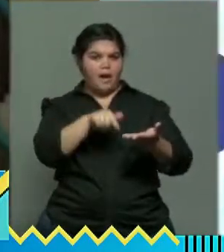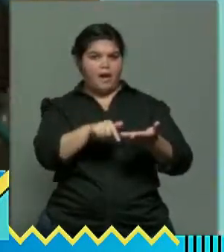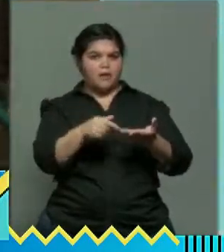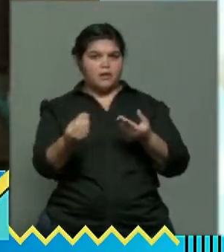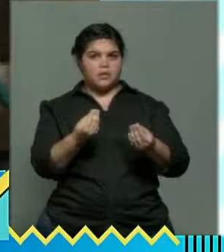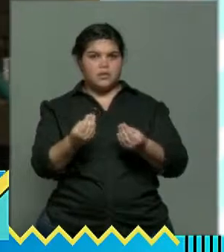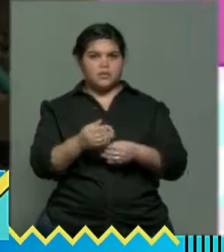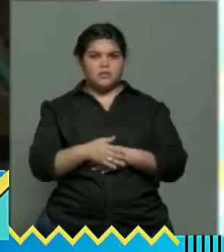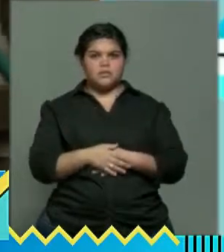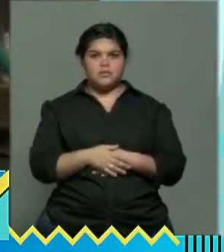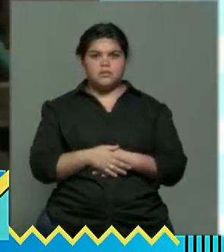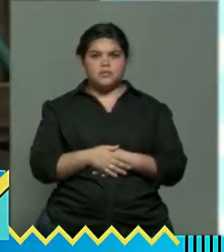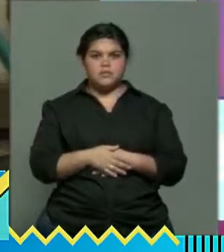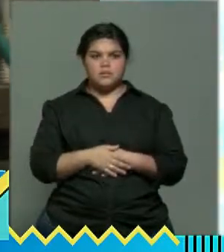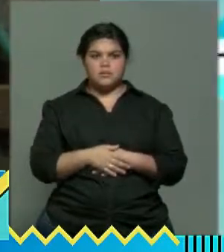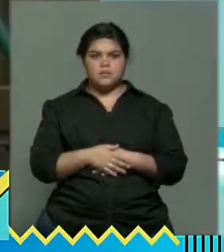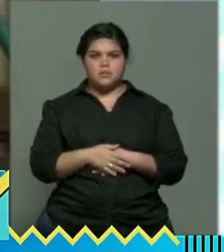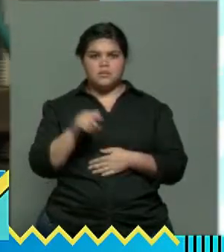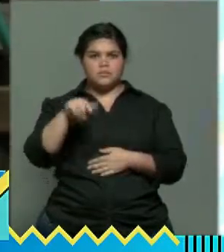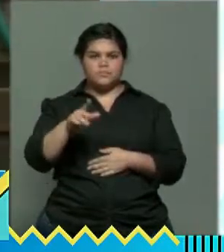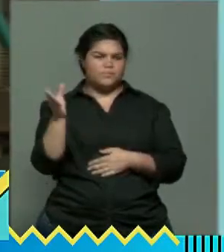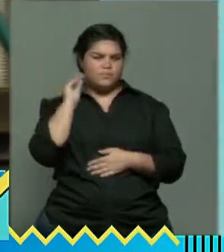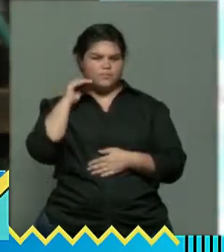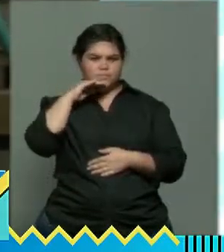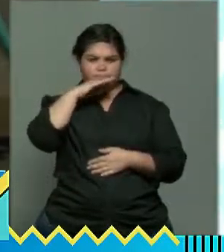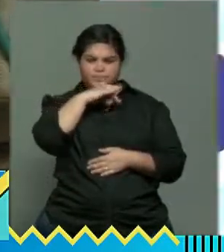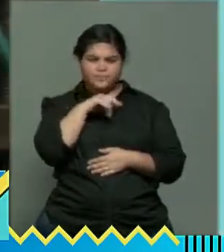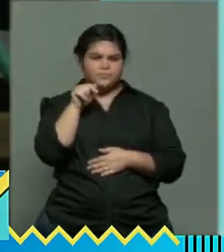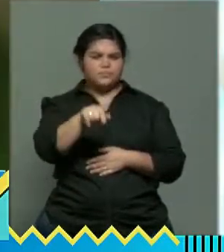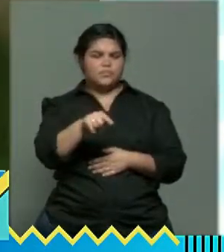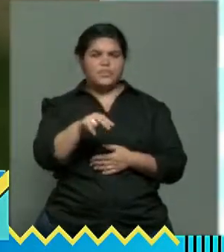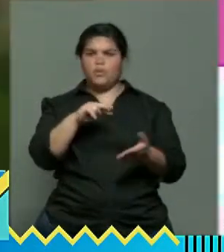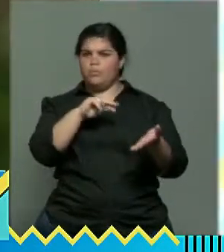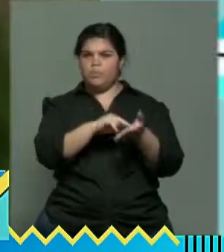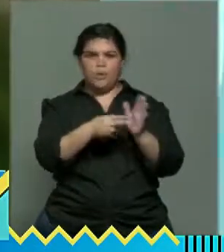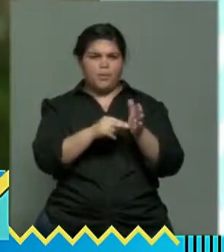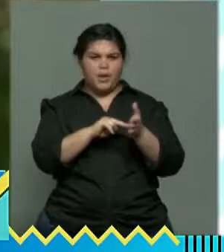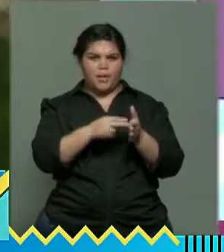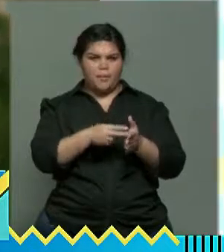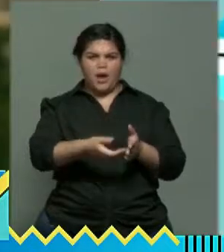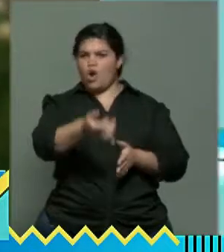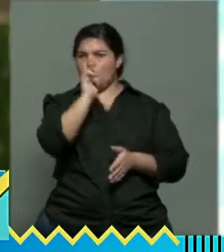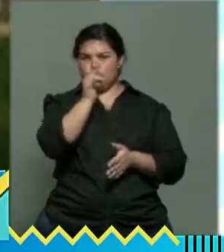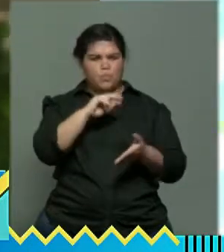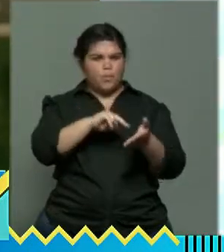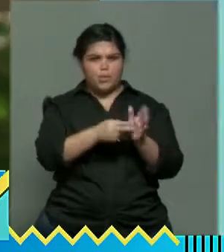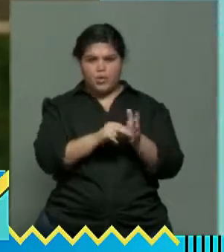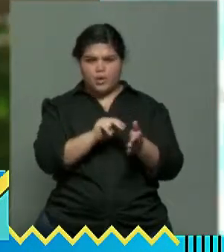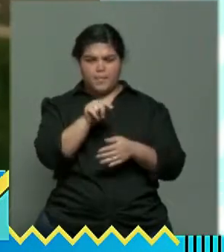por día, que de ninguna manera es un consumo problemático. Sería lo mismo que si